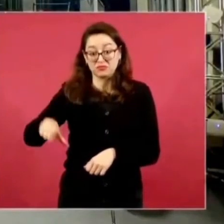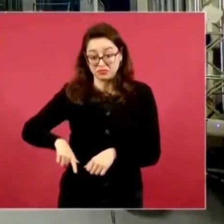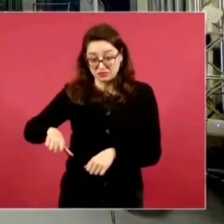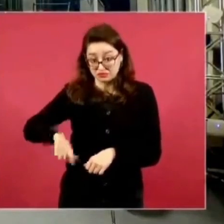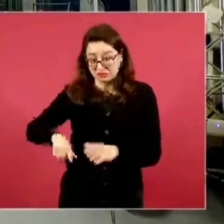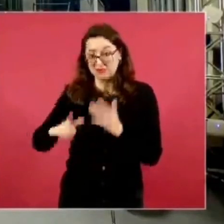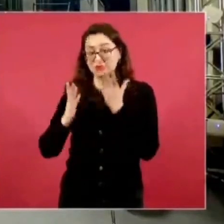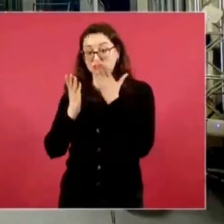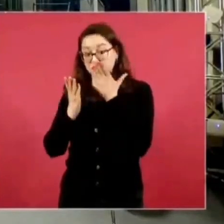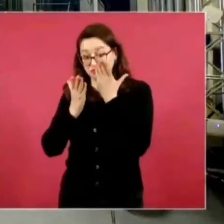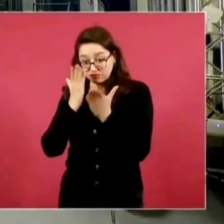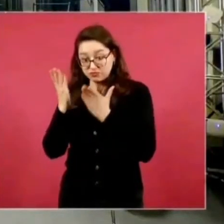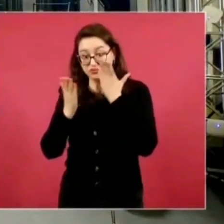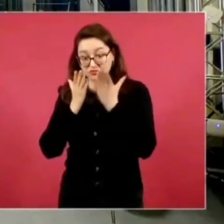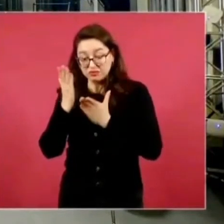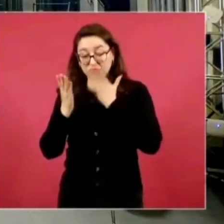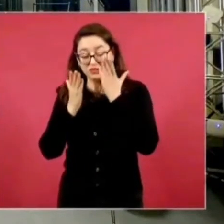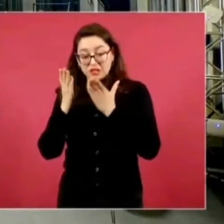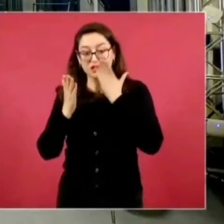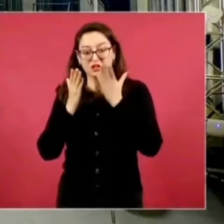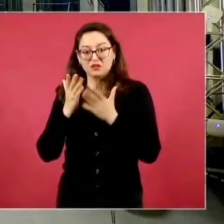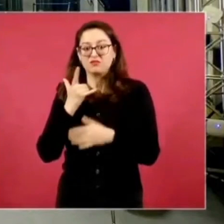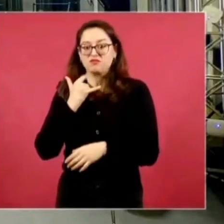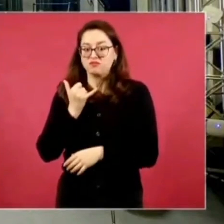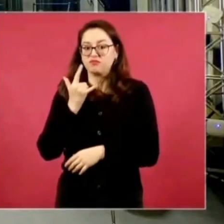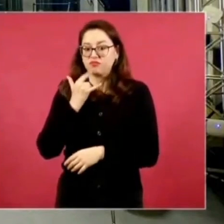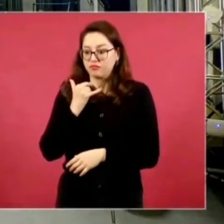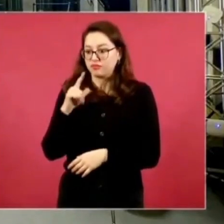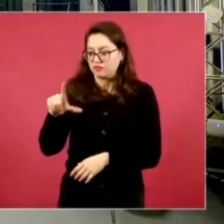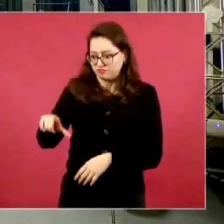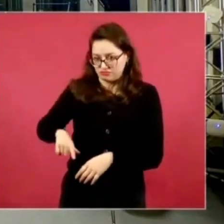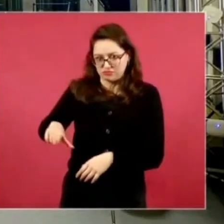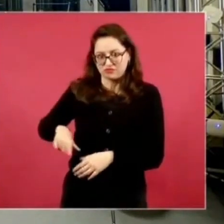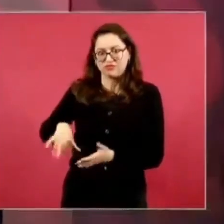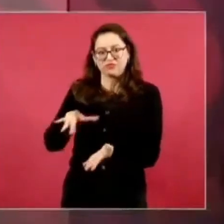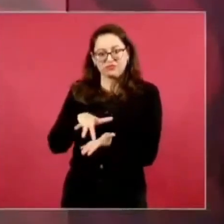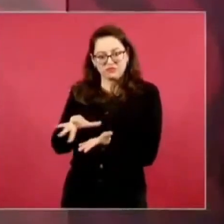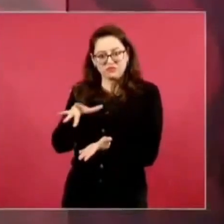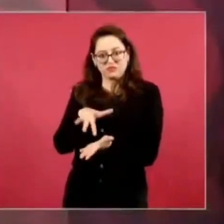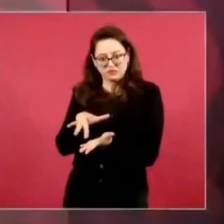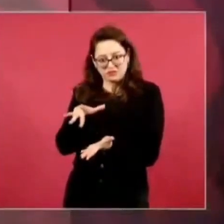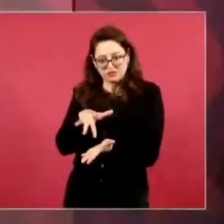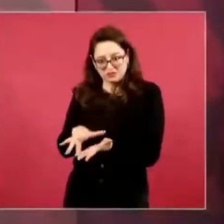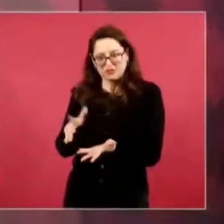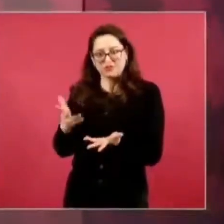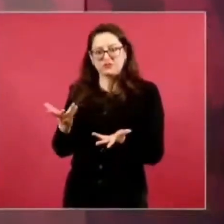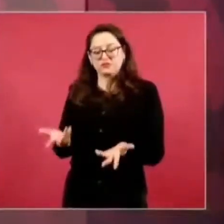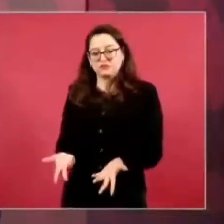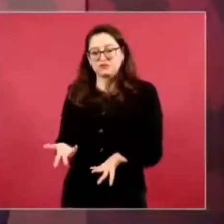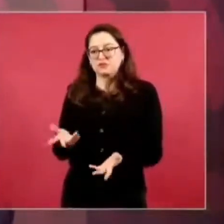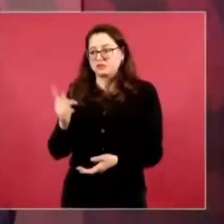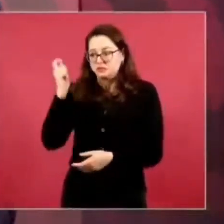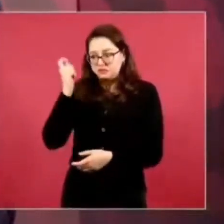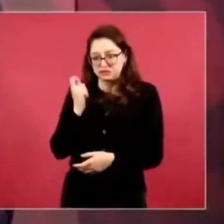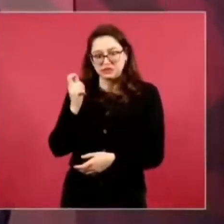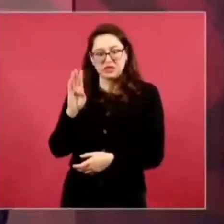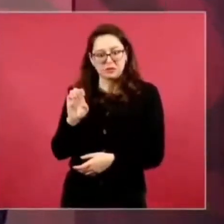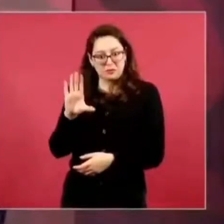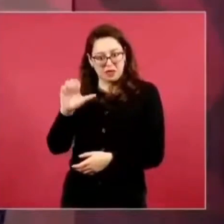estudiaron porque el Estado les apoyó, recibieron